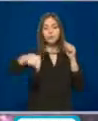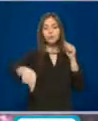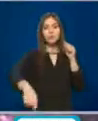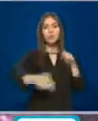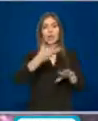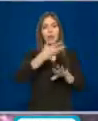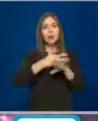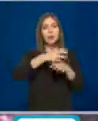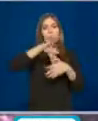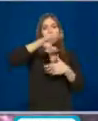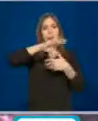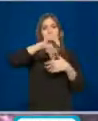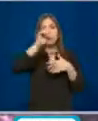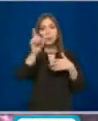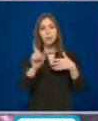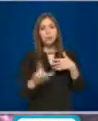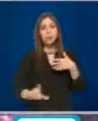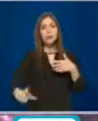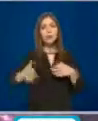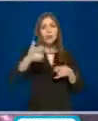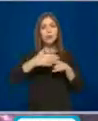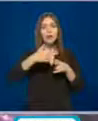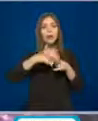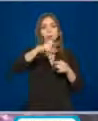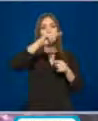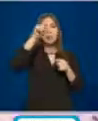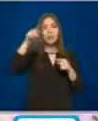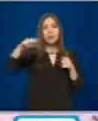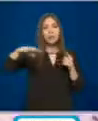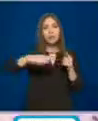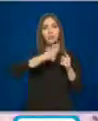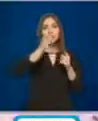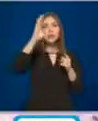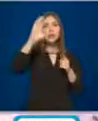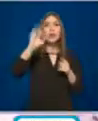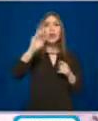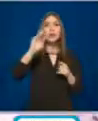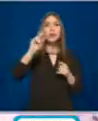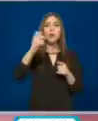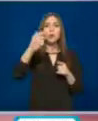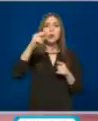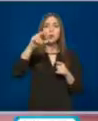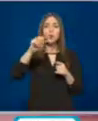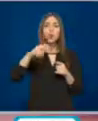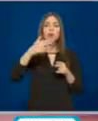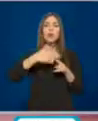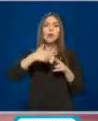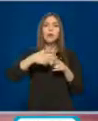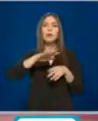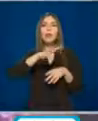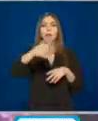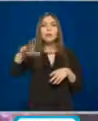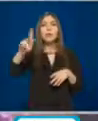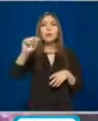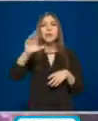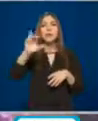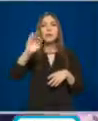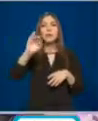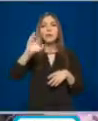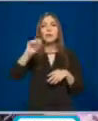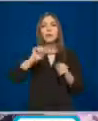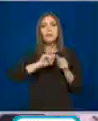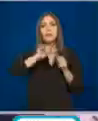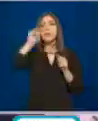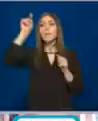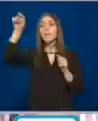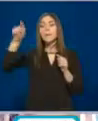por el Cabo de Hornos, ¿no? El Cabo de Hornos y llegar al Pacífico y llegar hasta Tahití a recoger